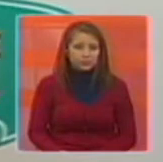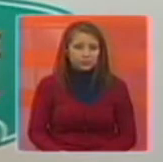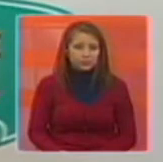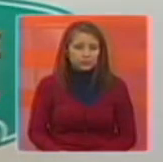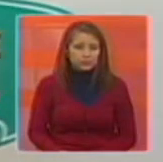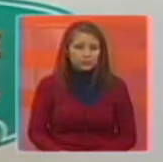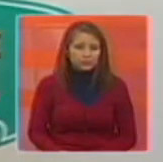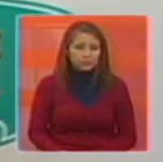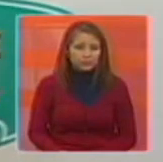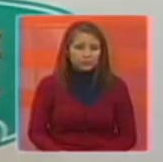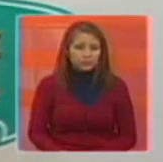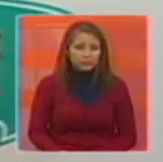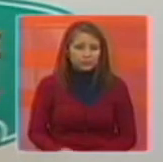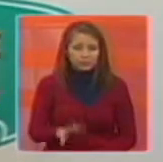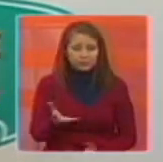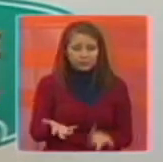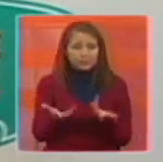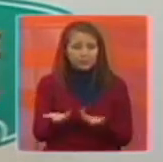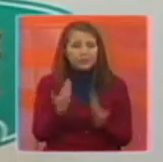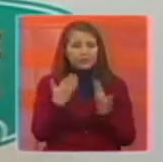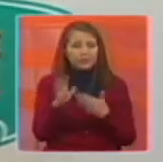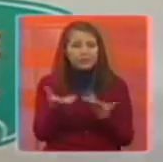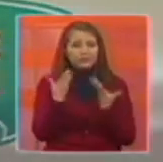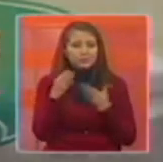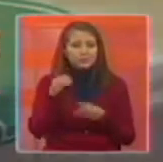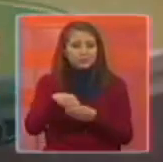para que el calor,